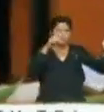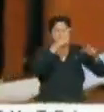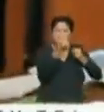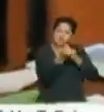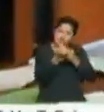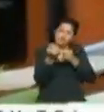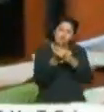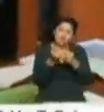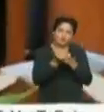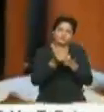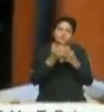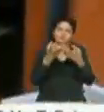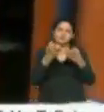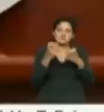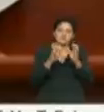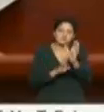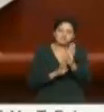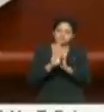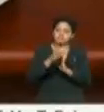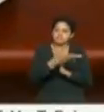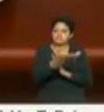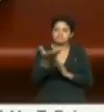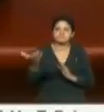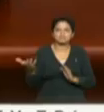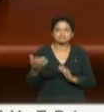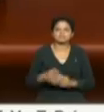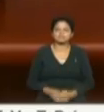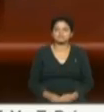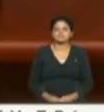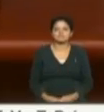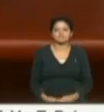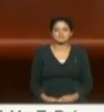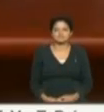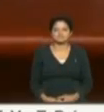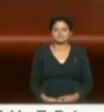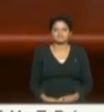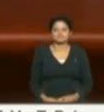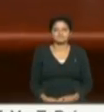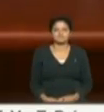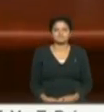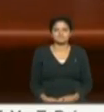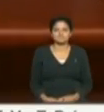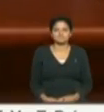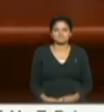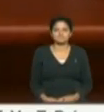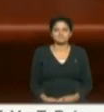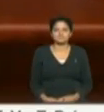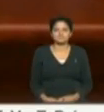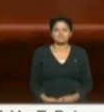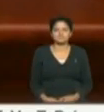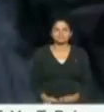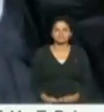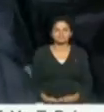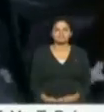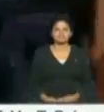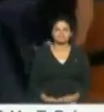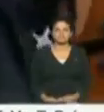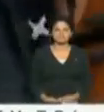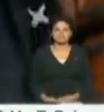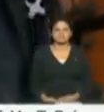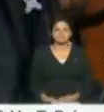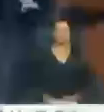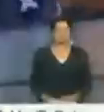el proyecto de la refinería del Pacífico, en conjunto con el Instituto Nacional de Patrimonio Cultural. Cristina Pavón,